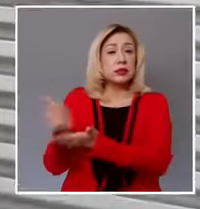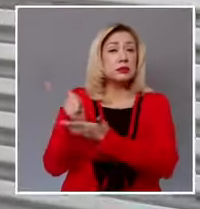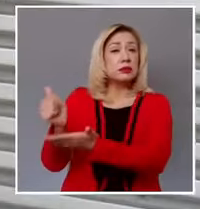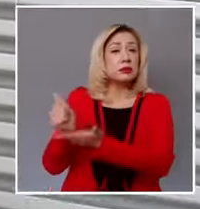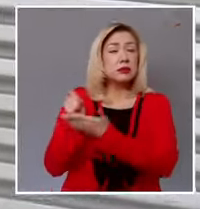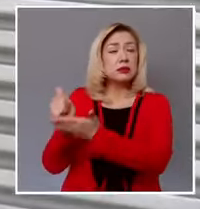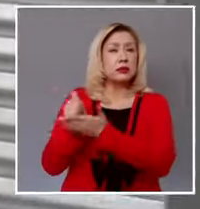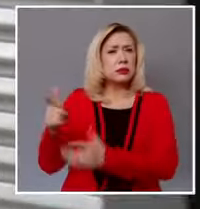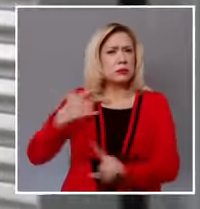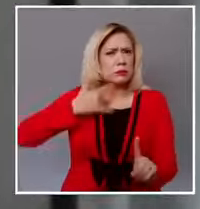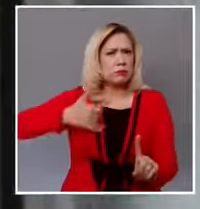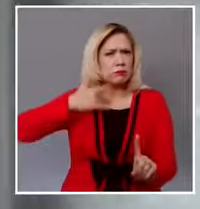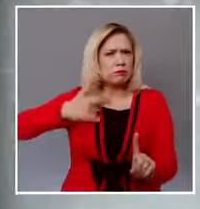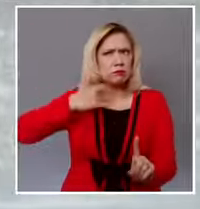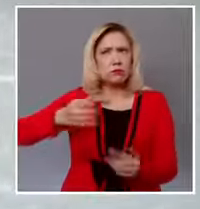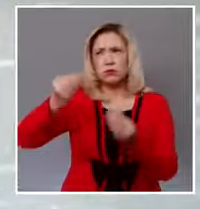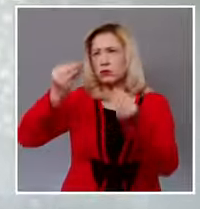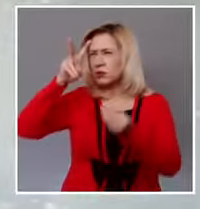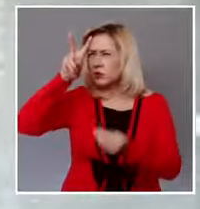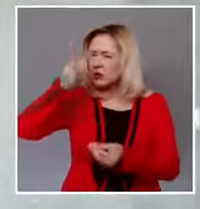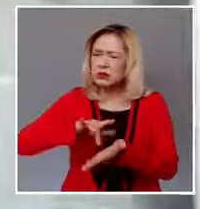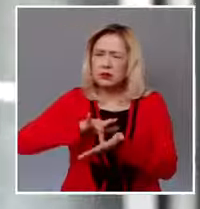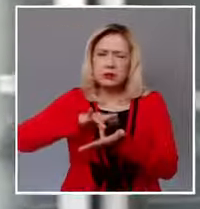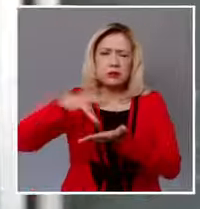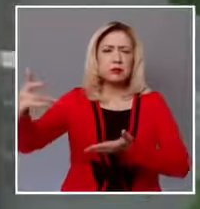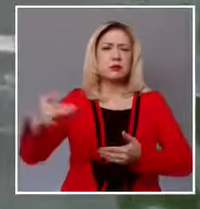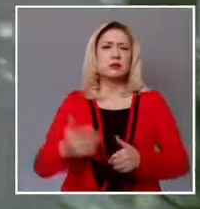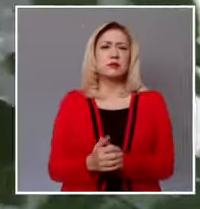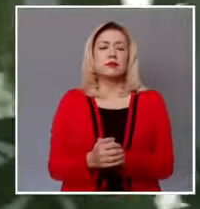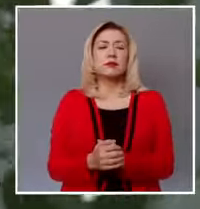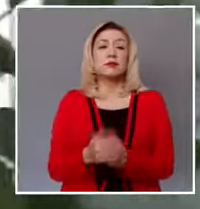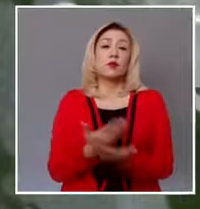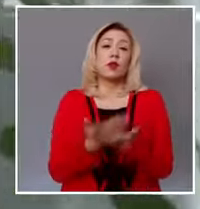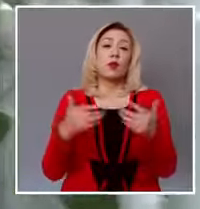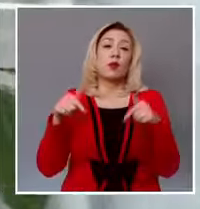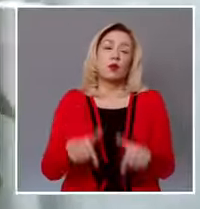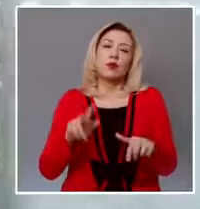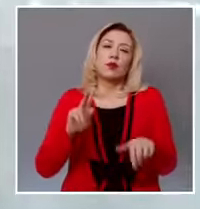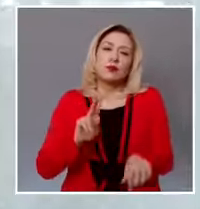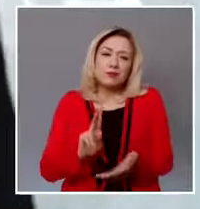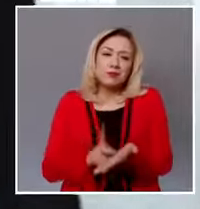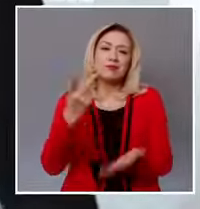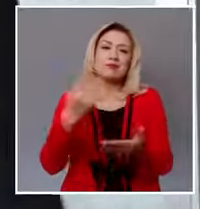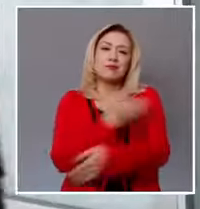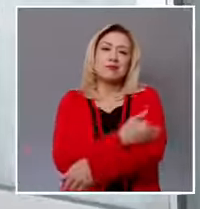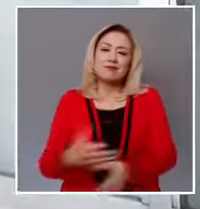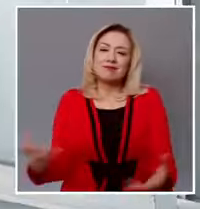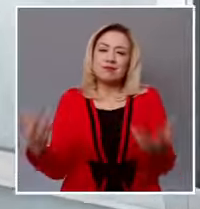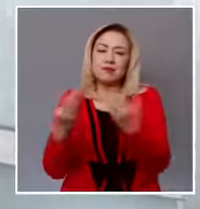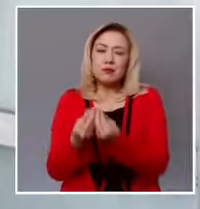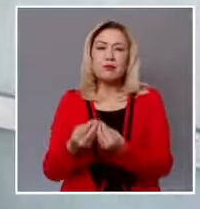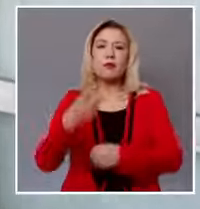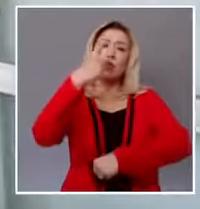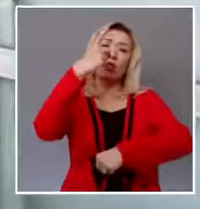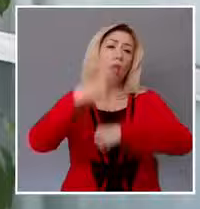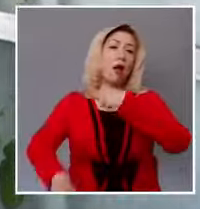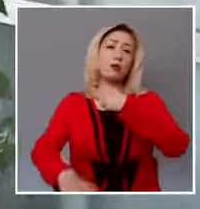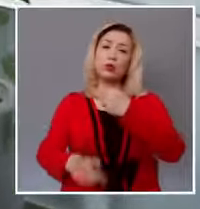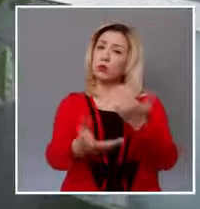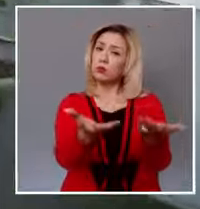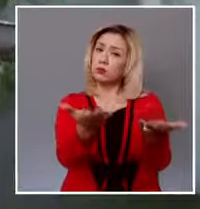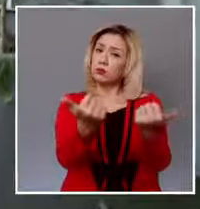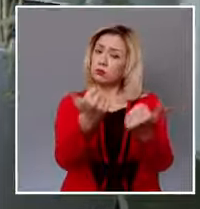verdad. Hoy su lucha está enfocada en recuperar a su familia y que se le repare el daño causado por los 12 años y medio que